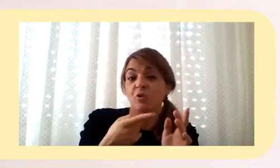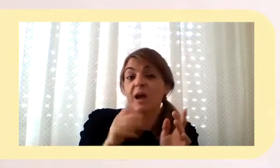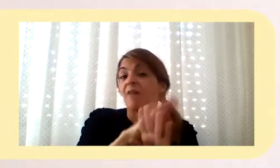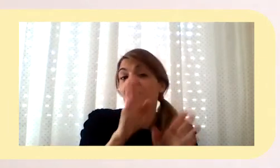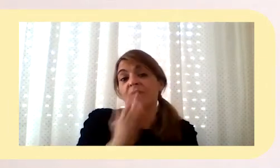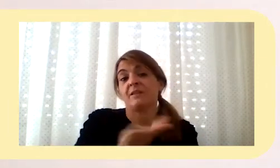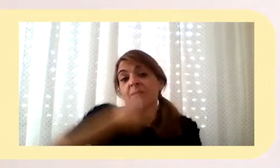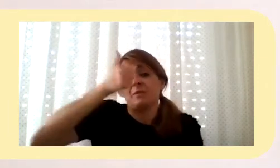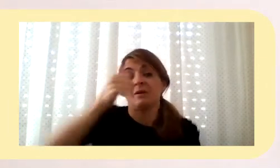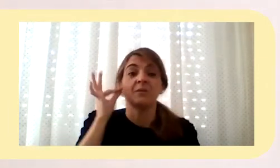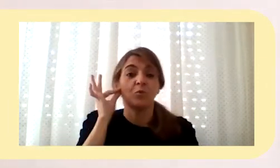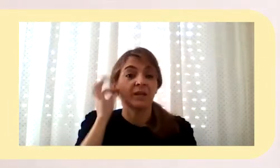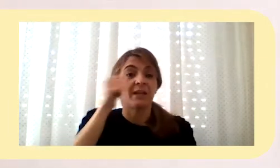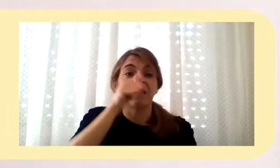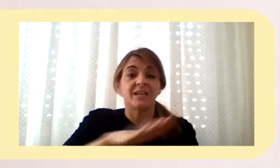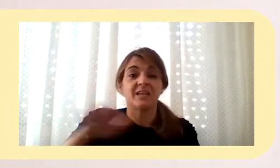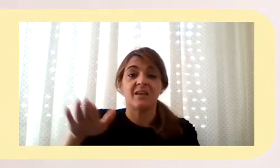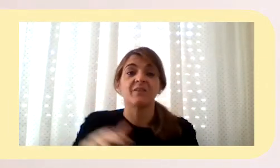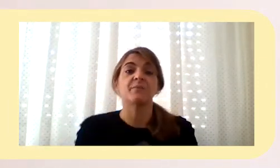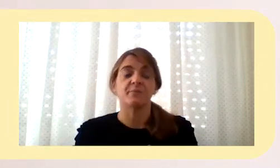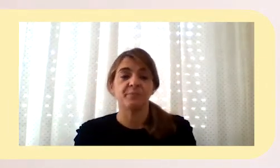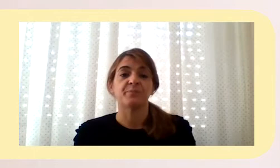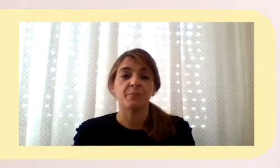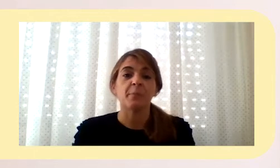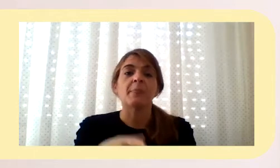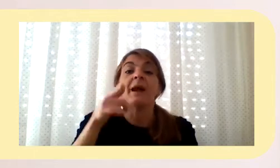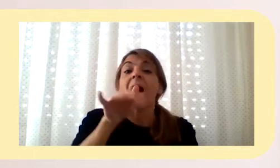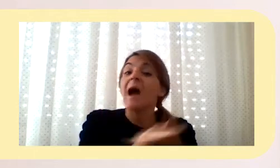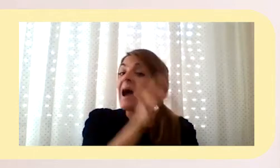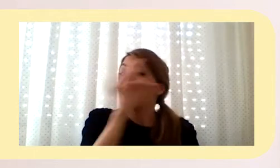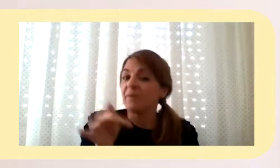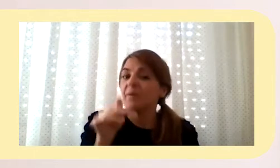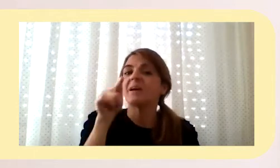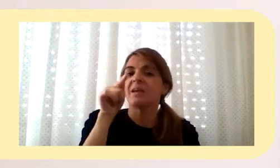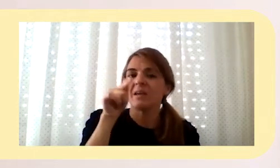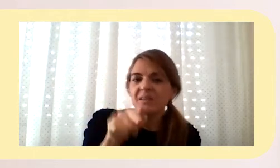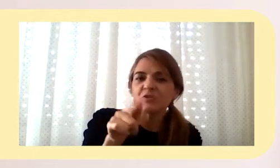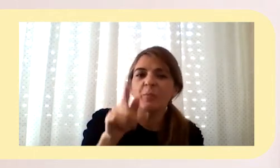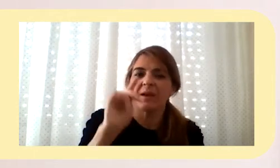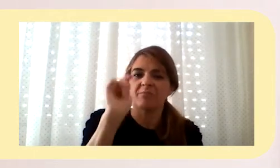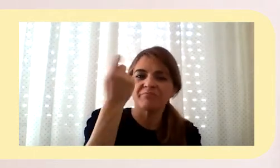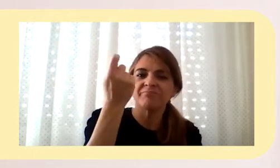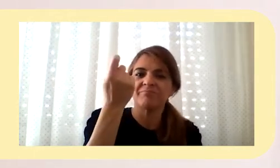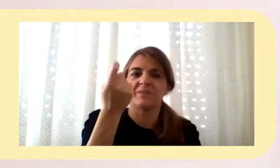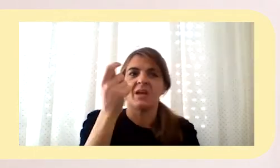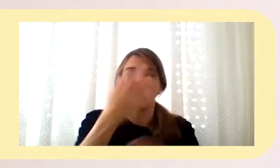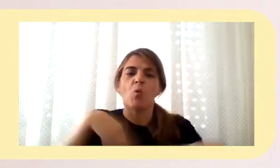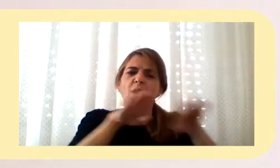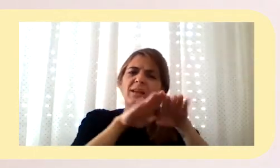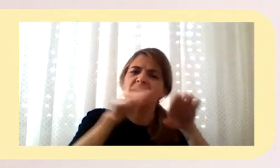de las mujeres y de las niñas. Estos sesgos además suponen un gran escollo para lograr la salud en la igualdad de